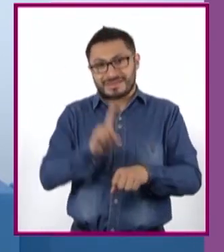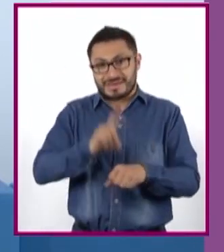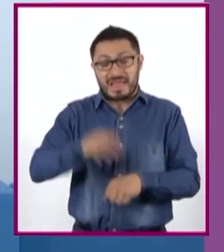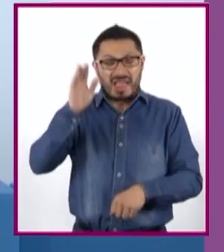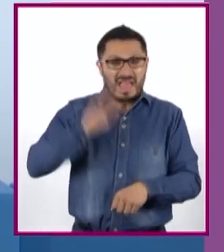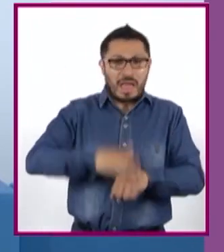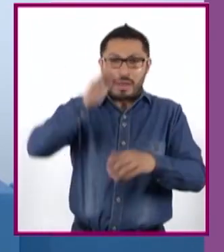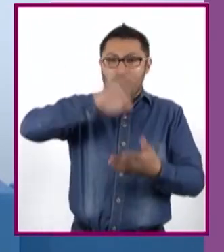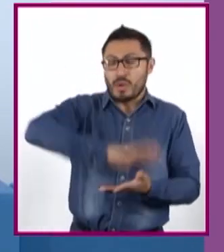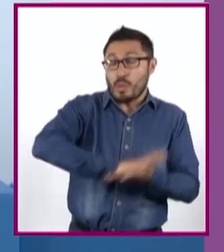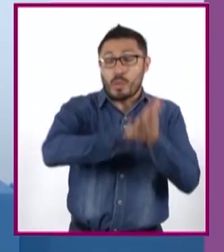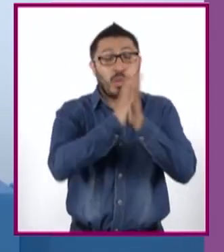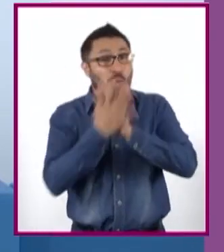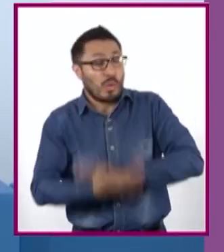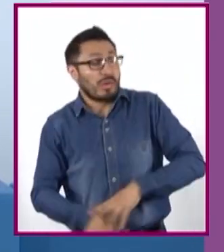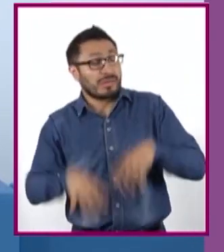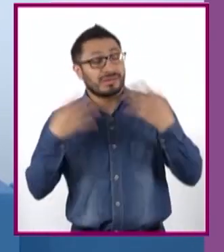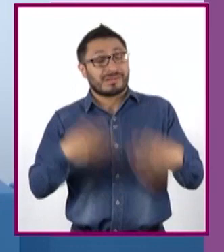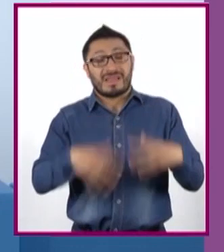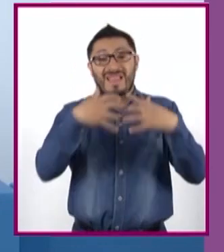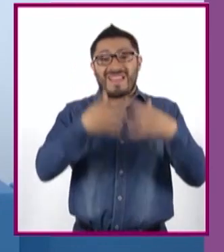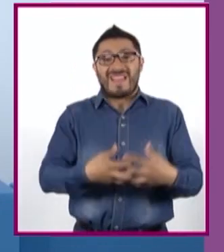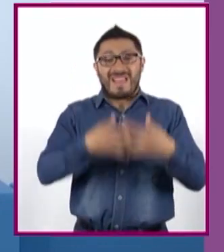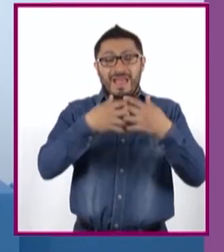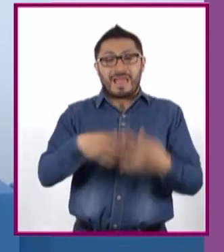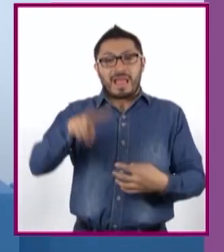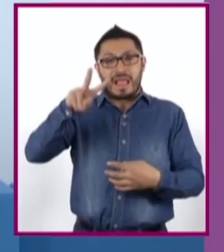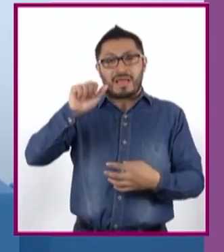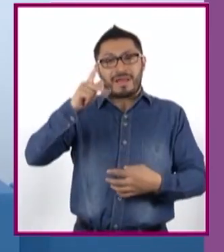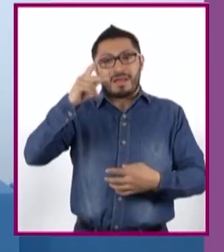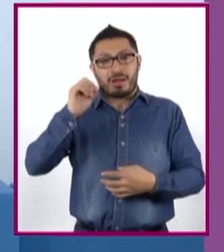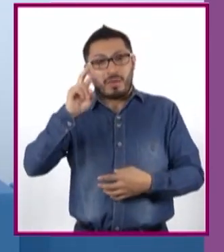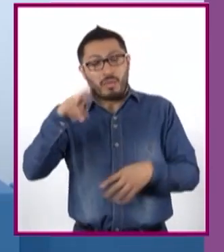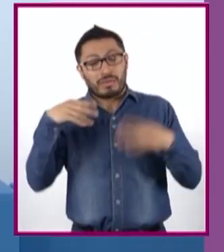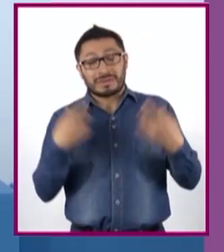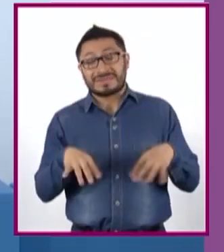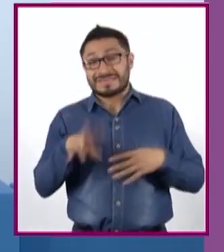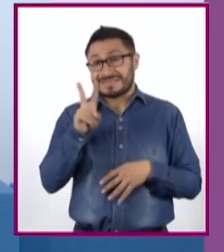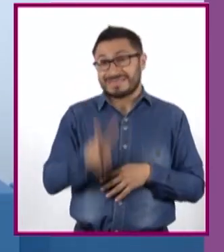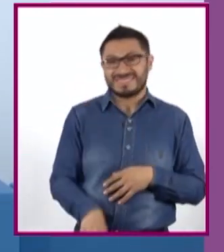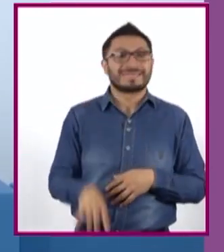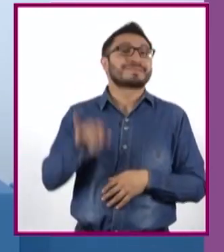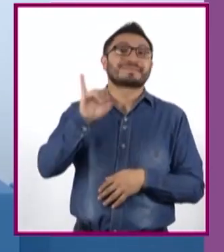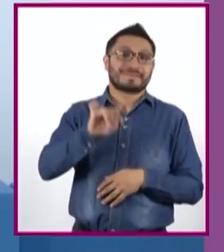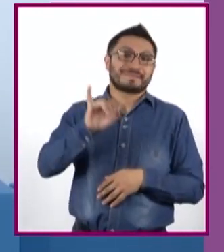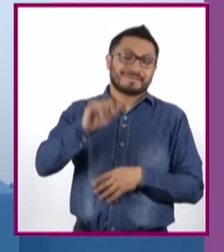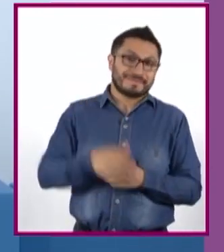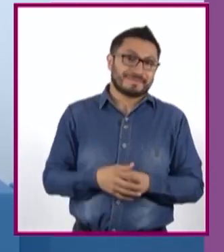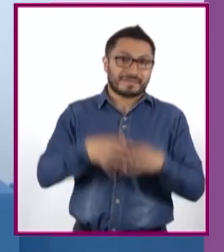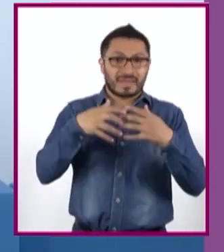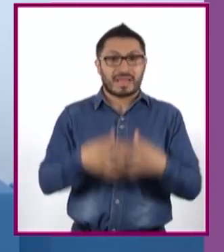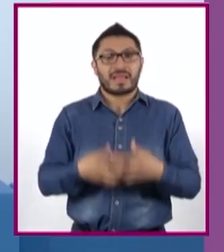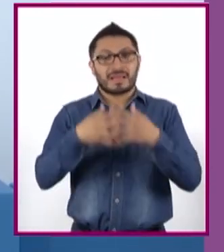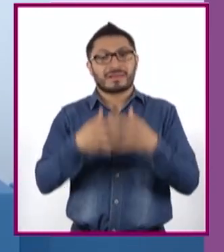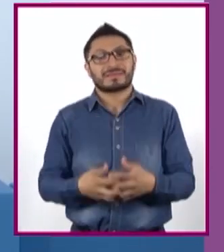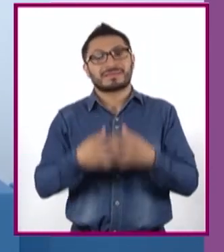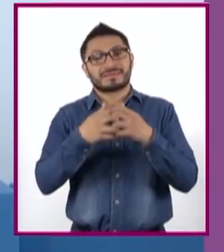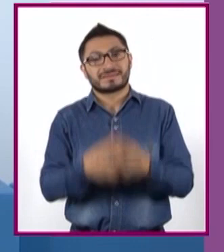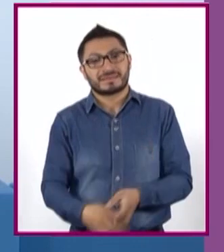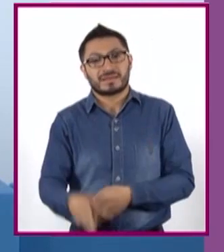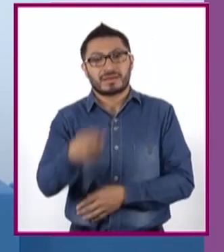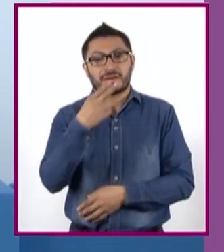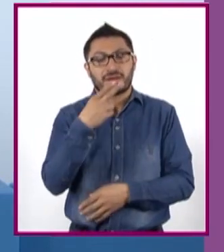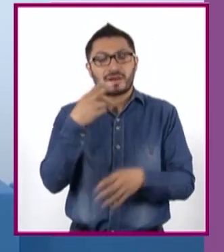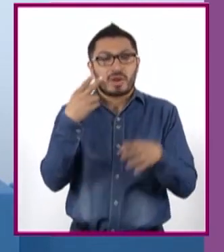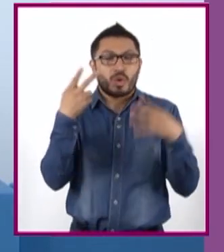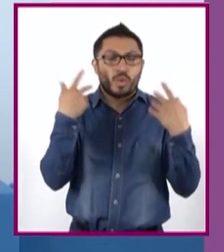gran transformación que provocaron las máquinas de vapor. Así es, Enrique. Las máquinas fueron un agente